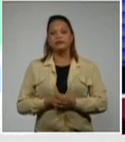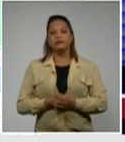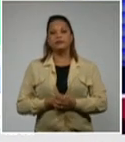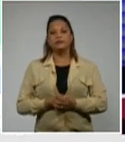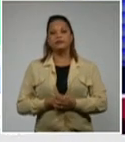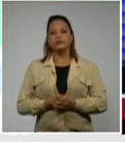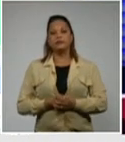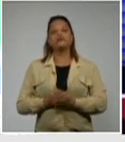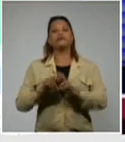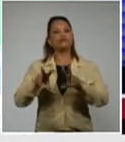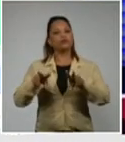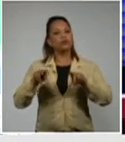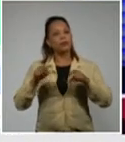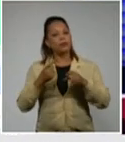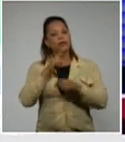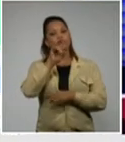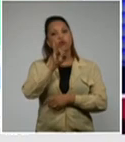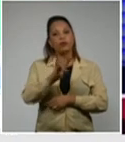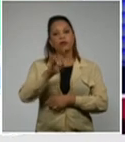nuevamente el